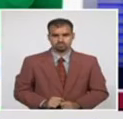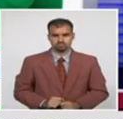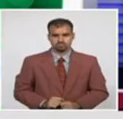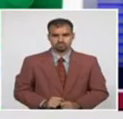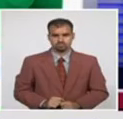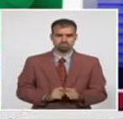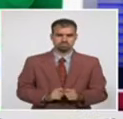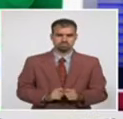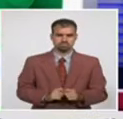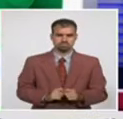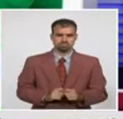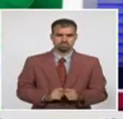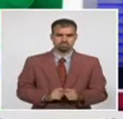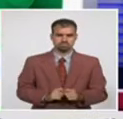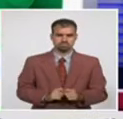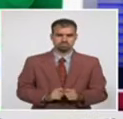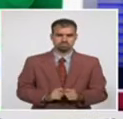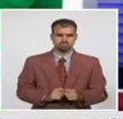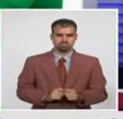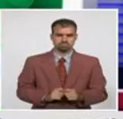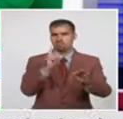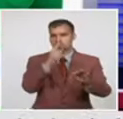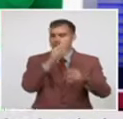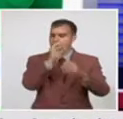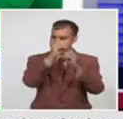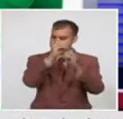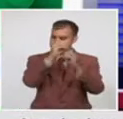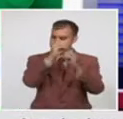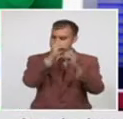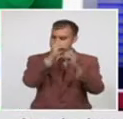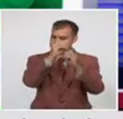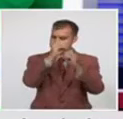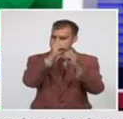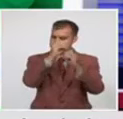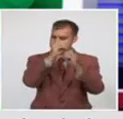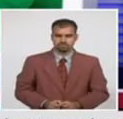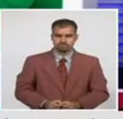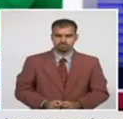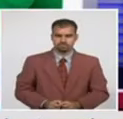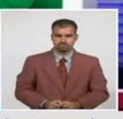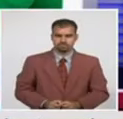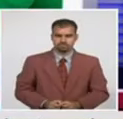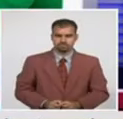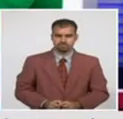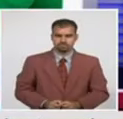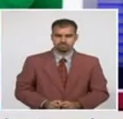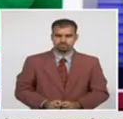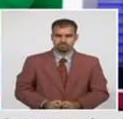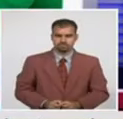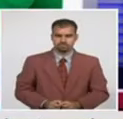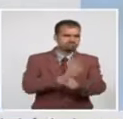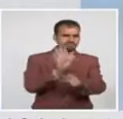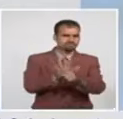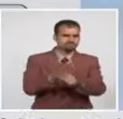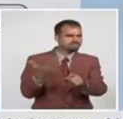el municipio especial Isla de la Juventud, y como resultado del análisis de estas muestras se